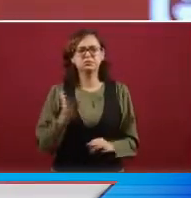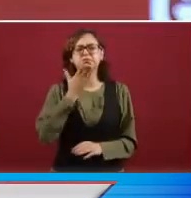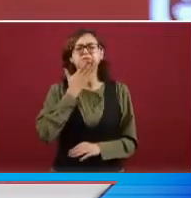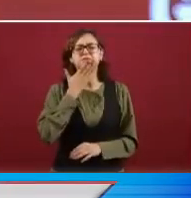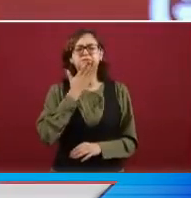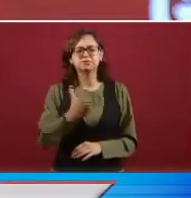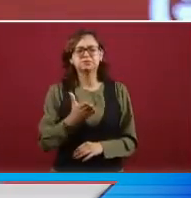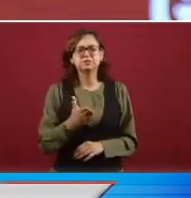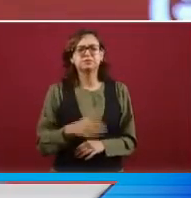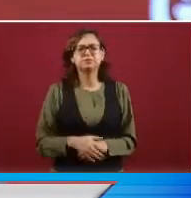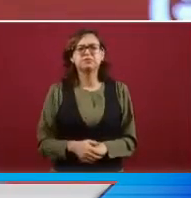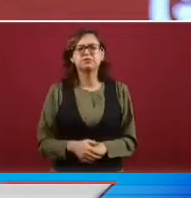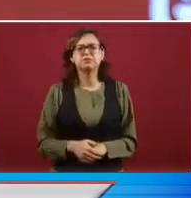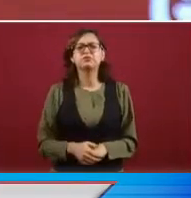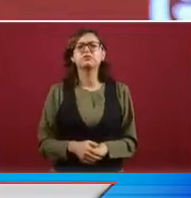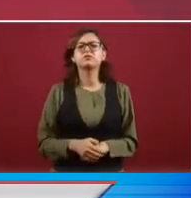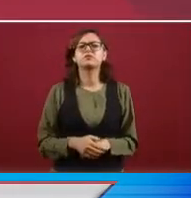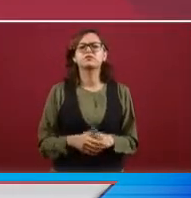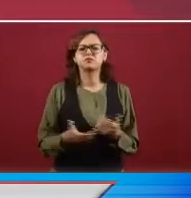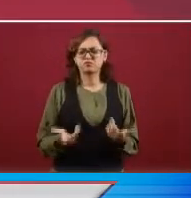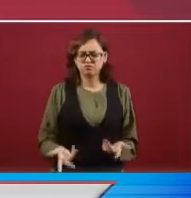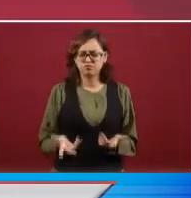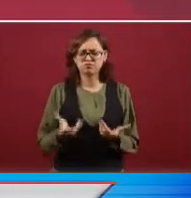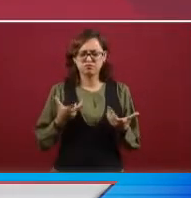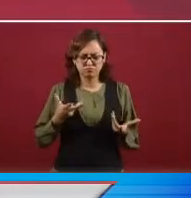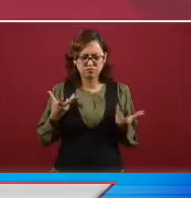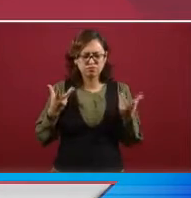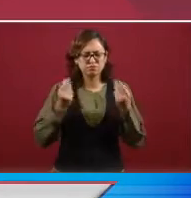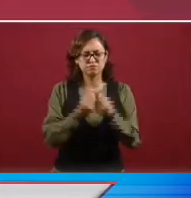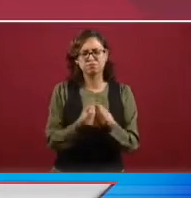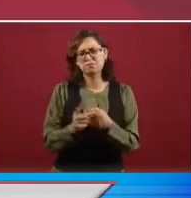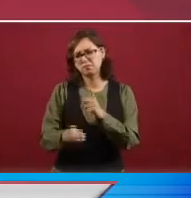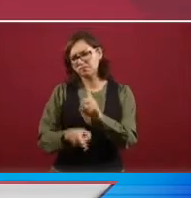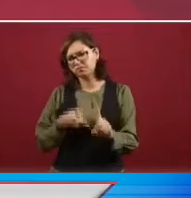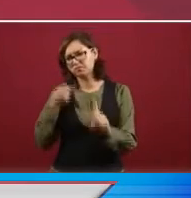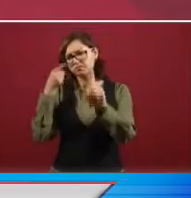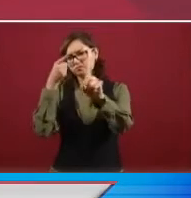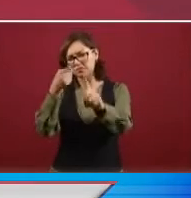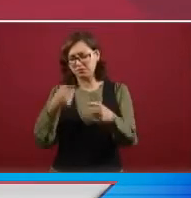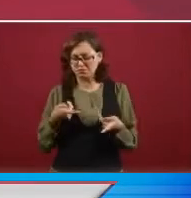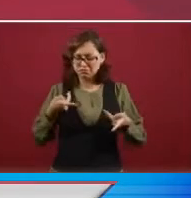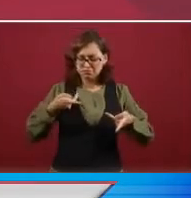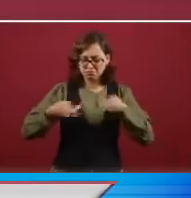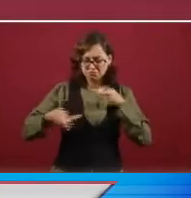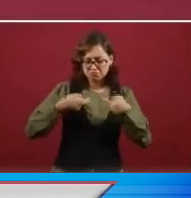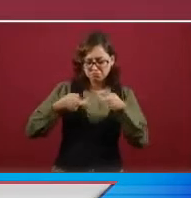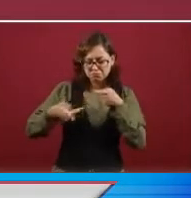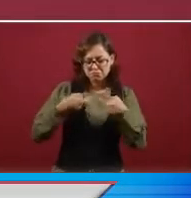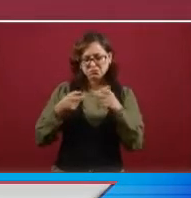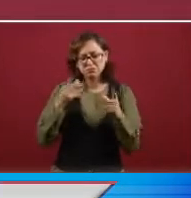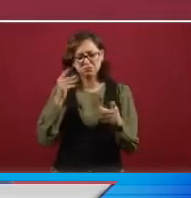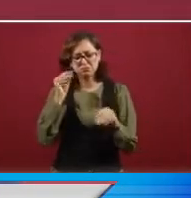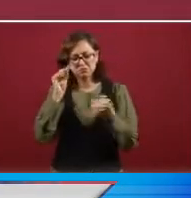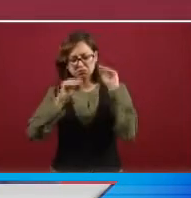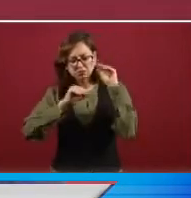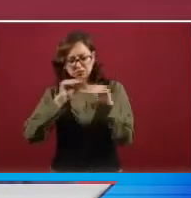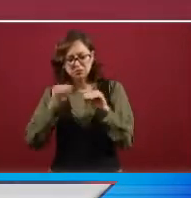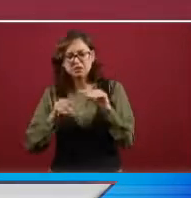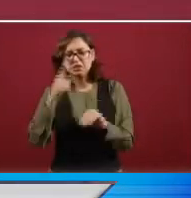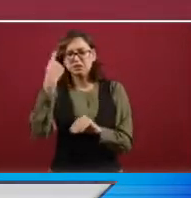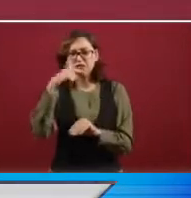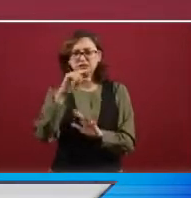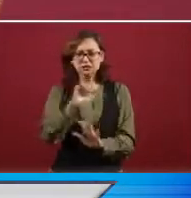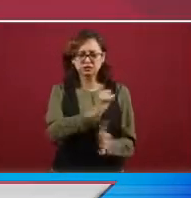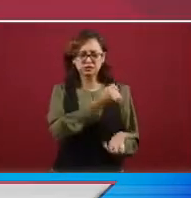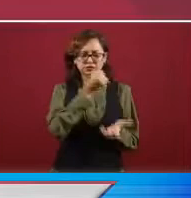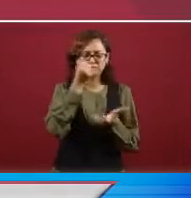pública o privada o una combinación. Las propuestas que realizan los grupos de empresarios cuentan con un estudio, por lo que espera que pronto pueda darse a conocer